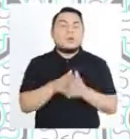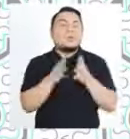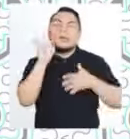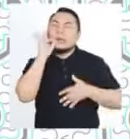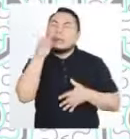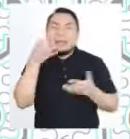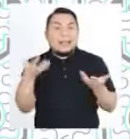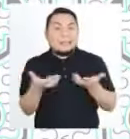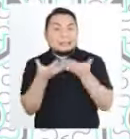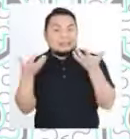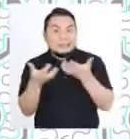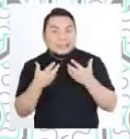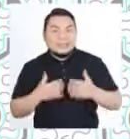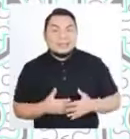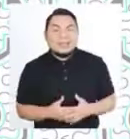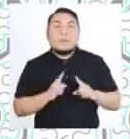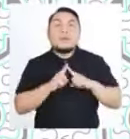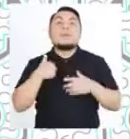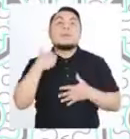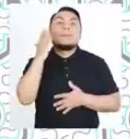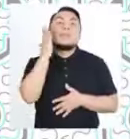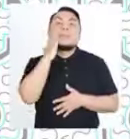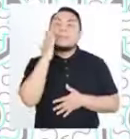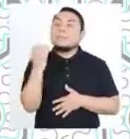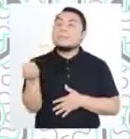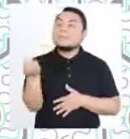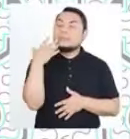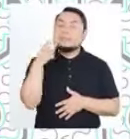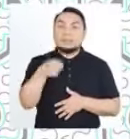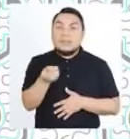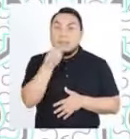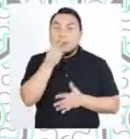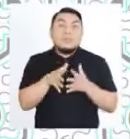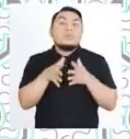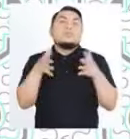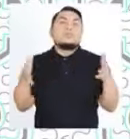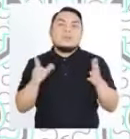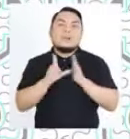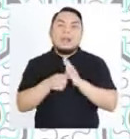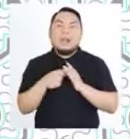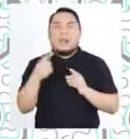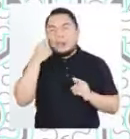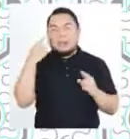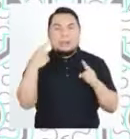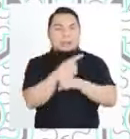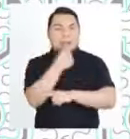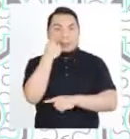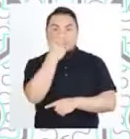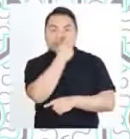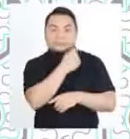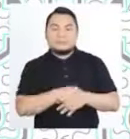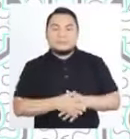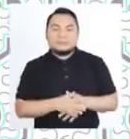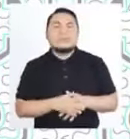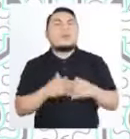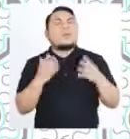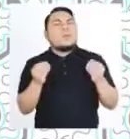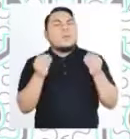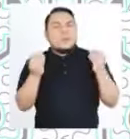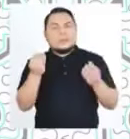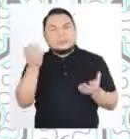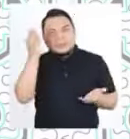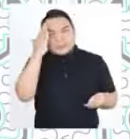que es muy rica en ensaladas. Pero mi mamá me ha dicho que comerla en exceso afecta la vista. Entonces,